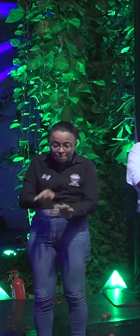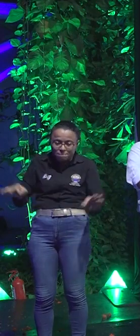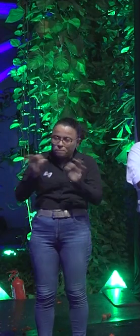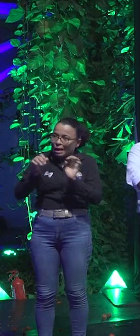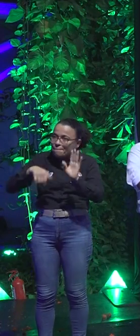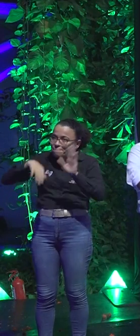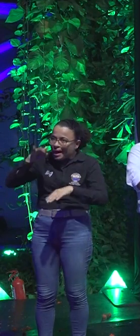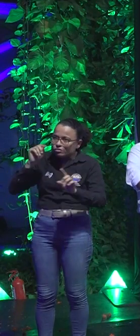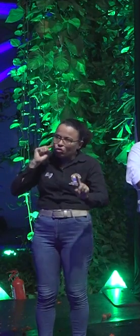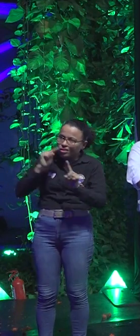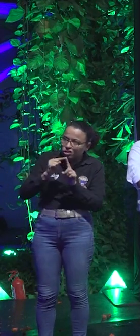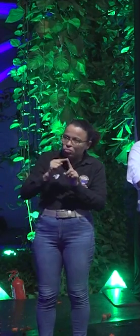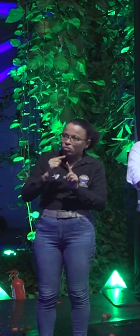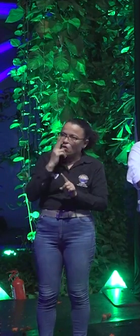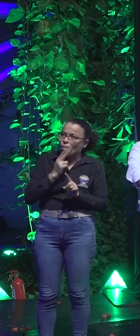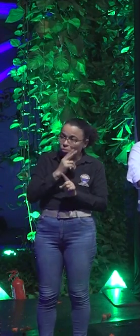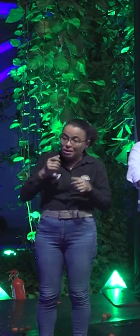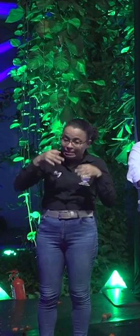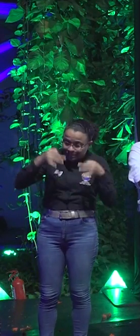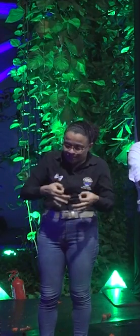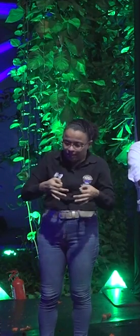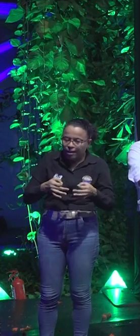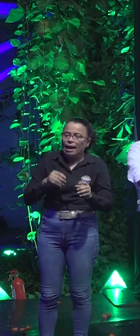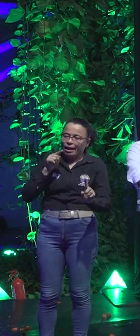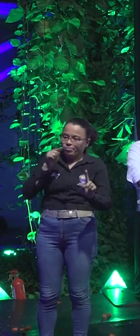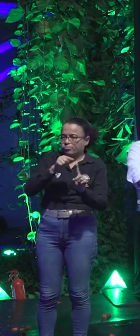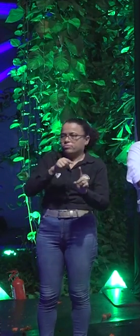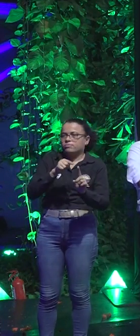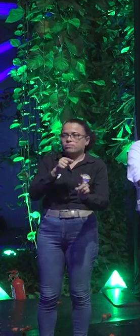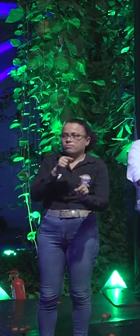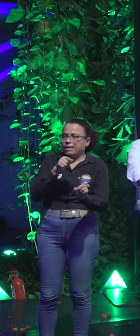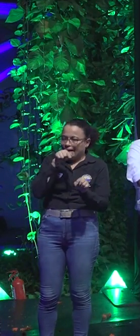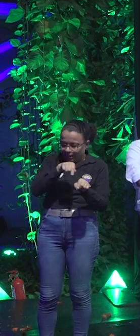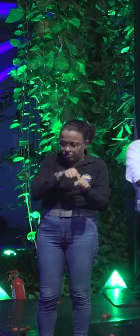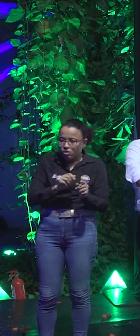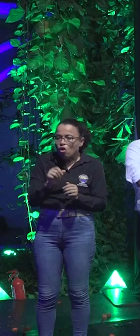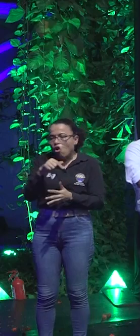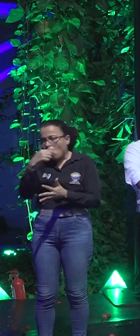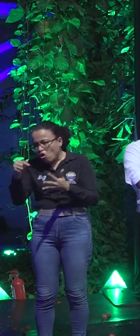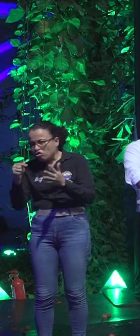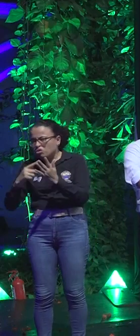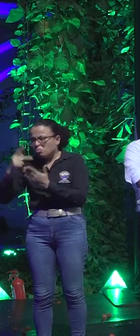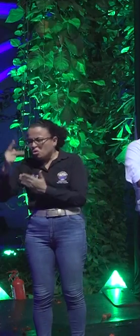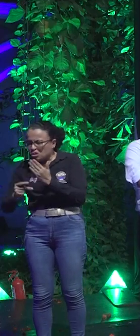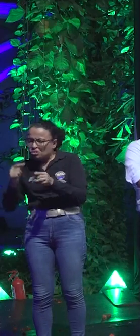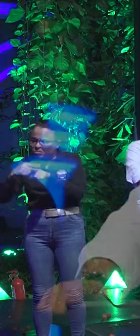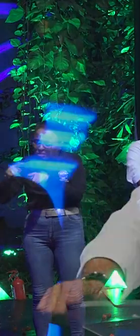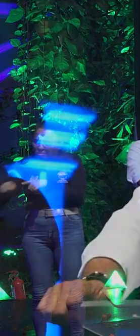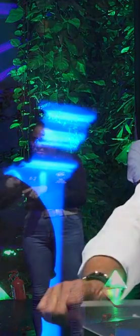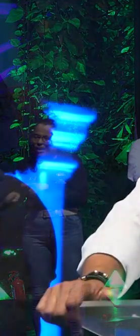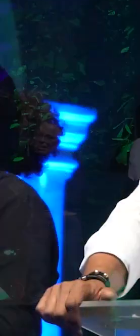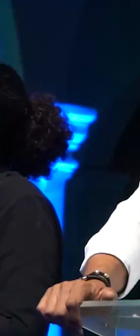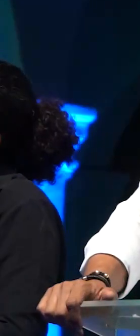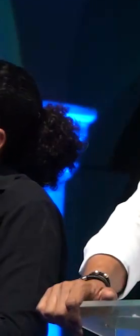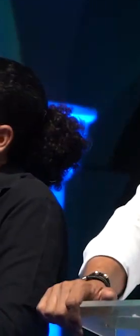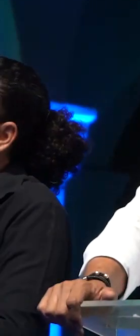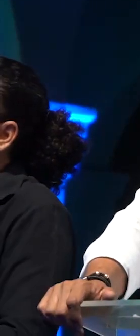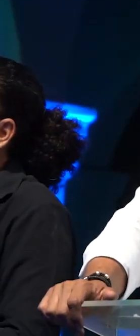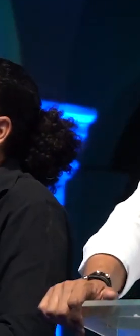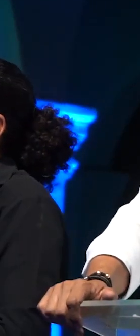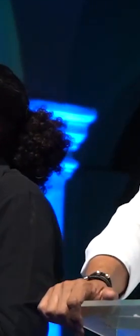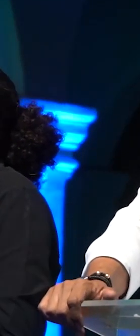que tenemos que abandonar ya y que deberían liderarse desde las asociaciones de graduados, desde empresas con compromiso